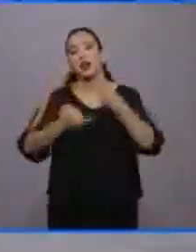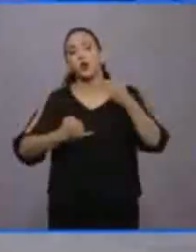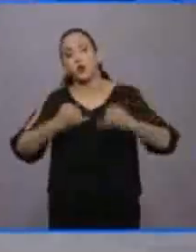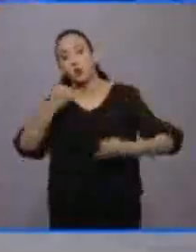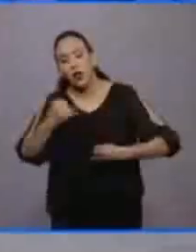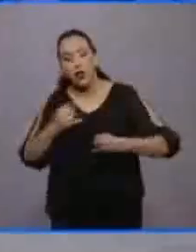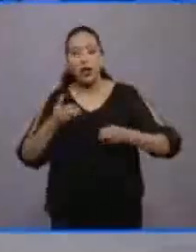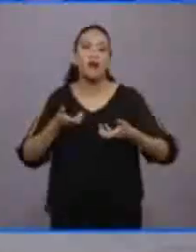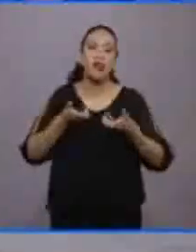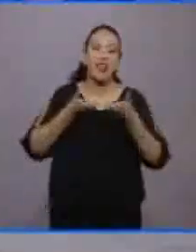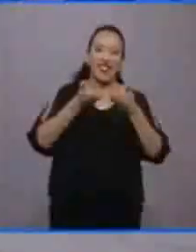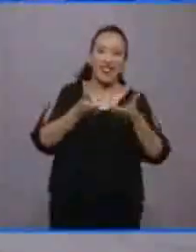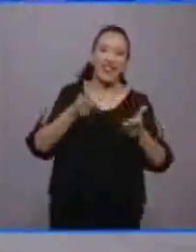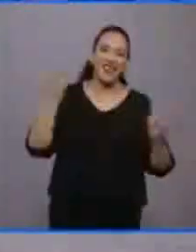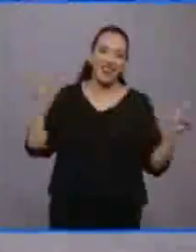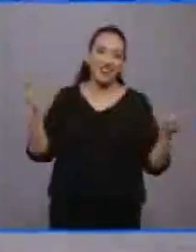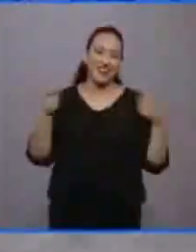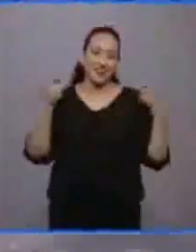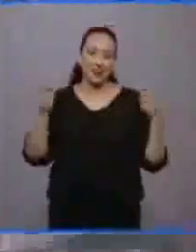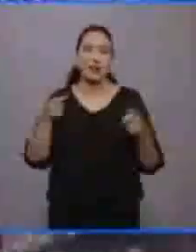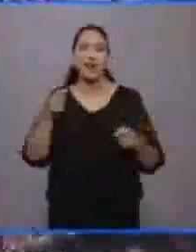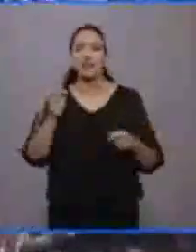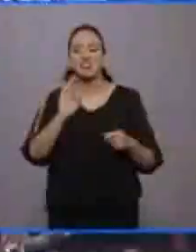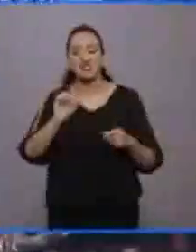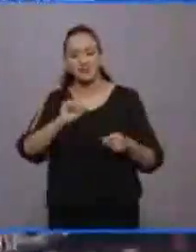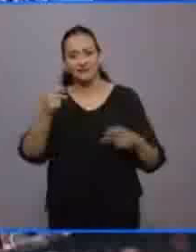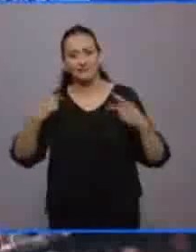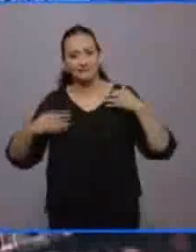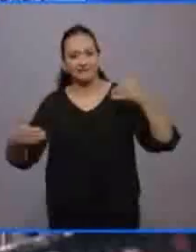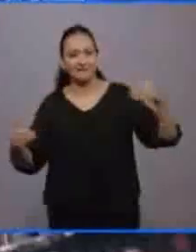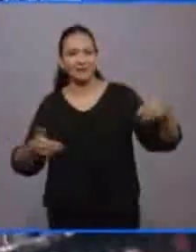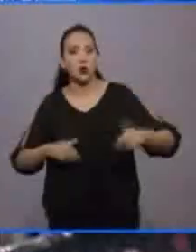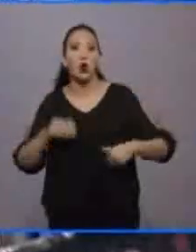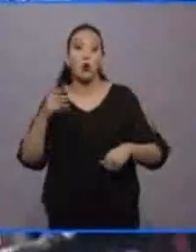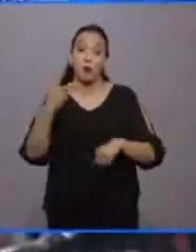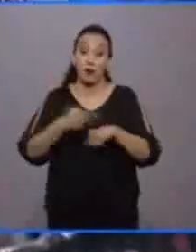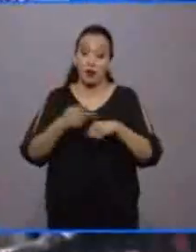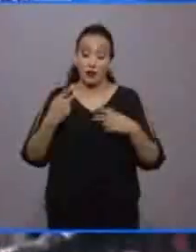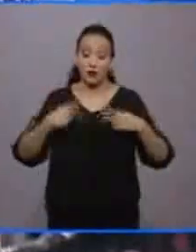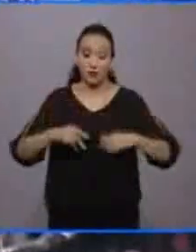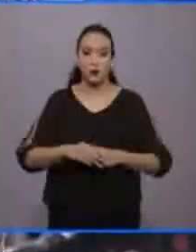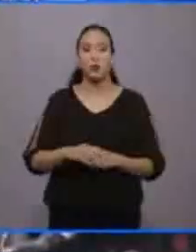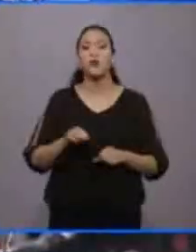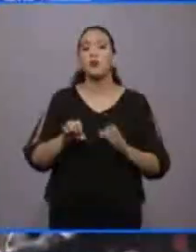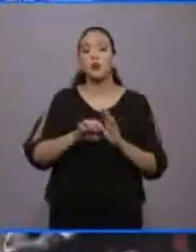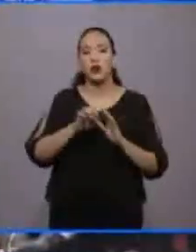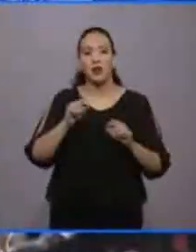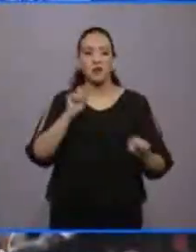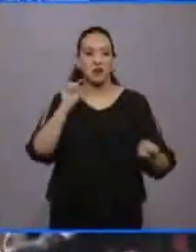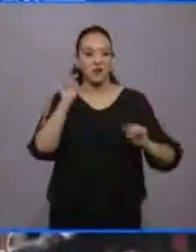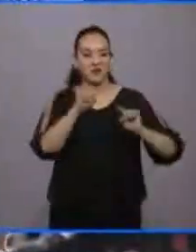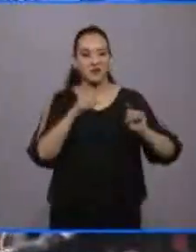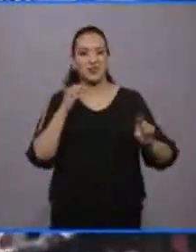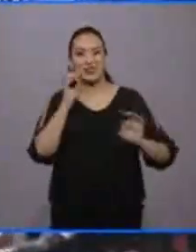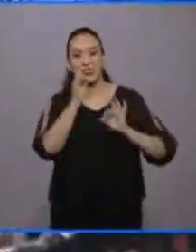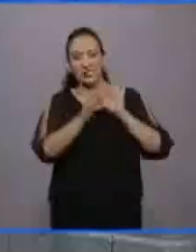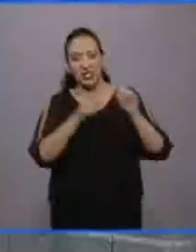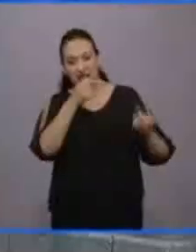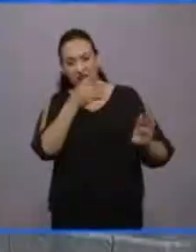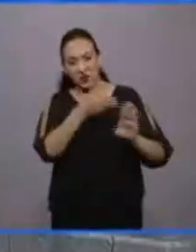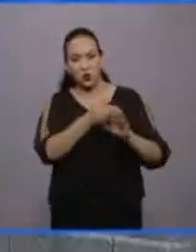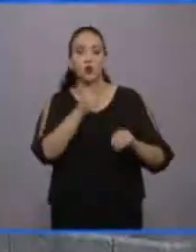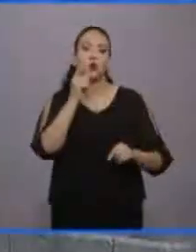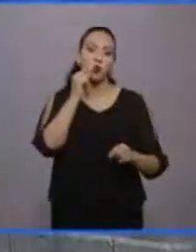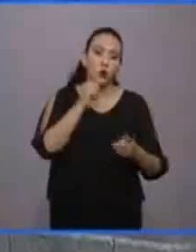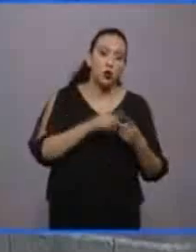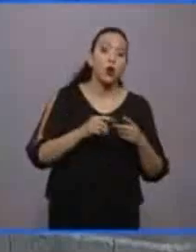en la calle que causaran molestia o pusieran en peligro a otras personas, por insultar a la autoridad, por realizar injurias en